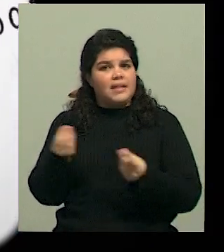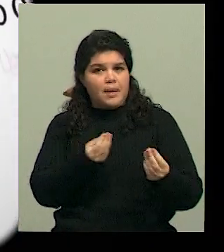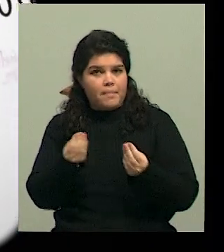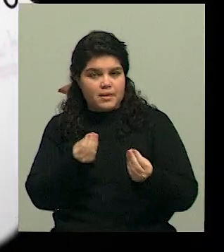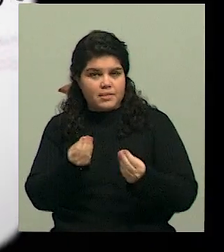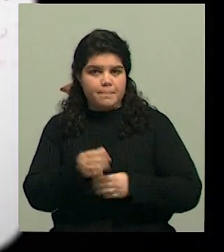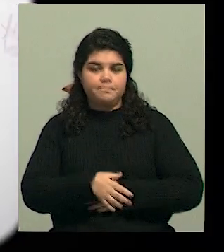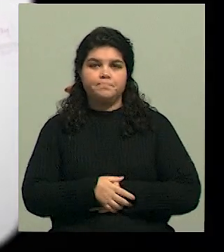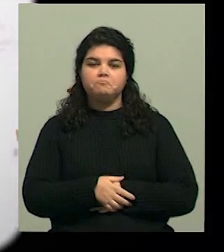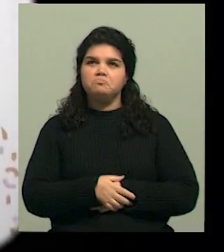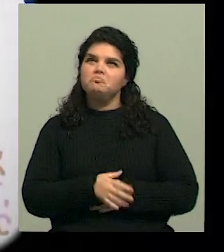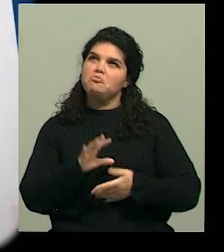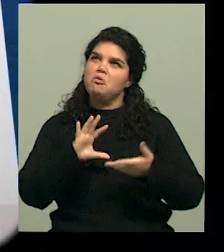de